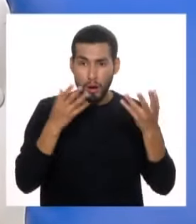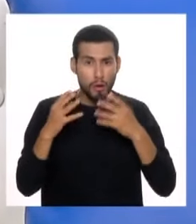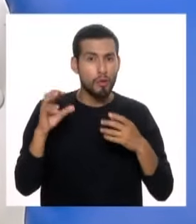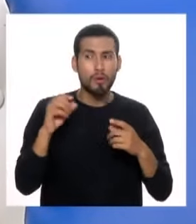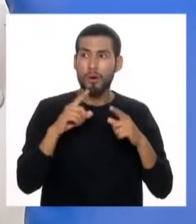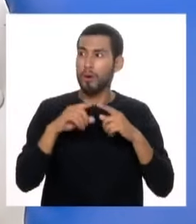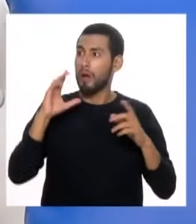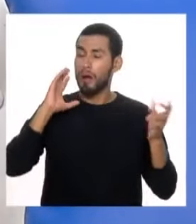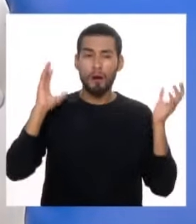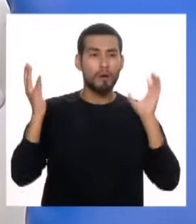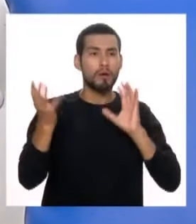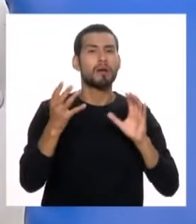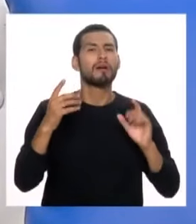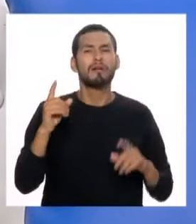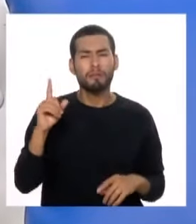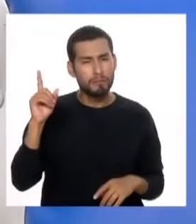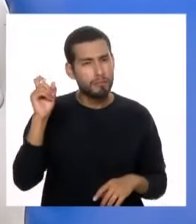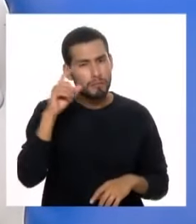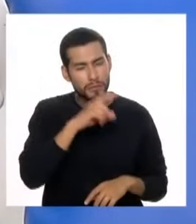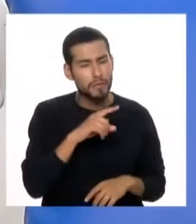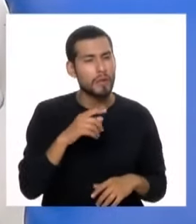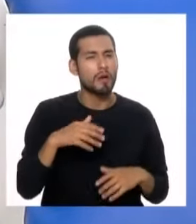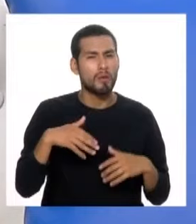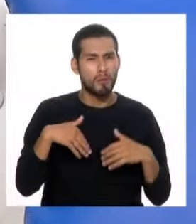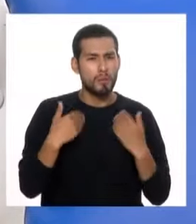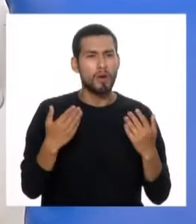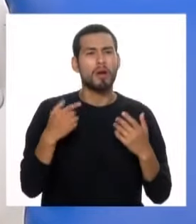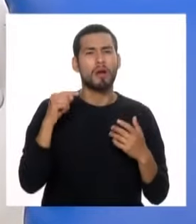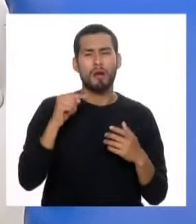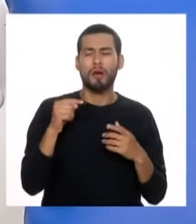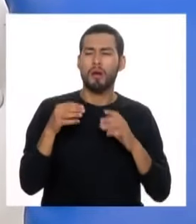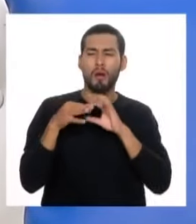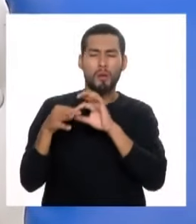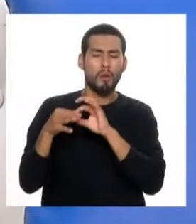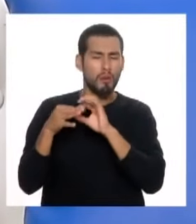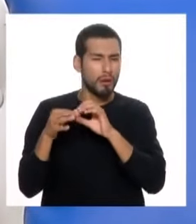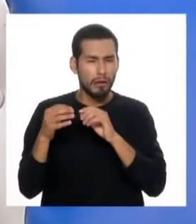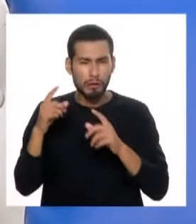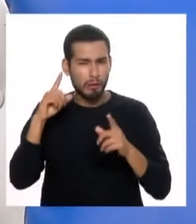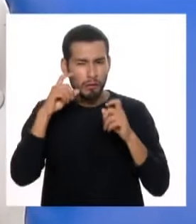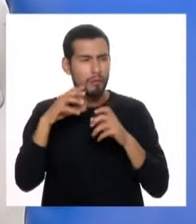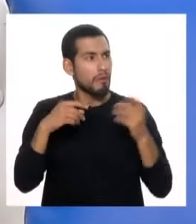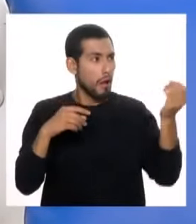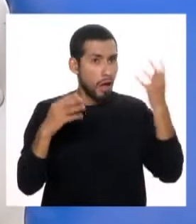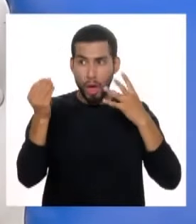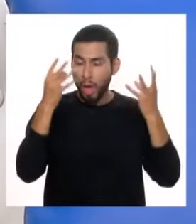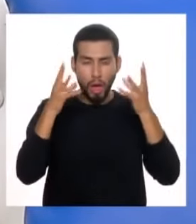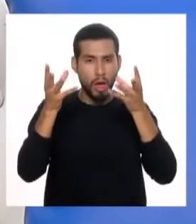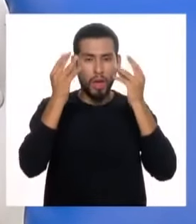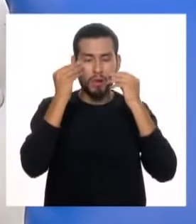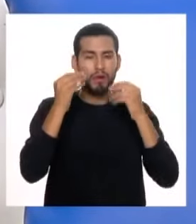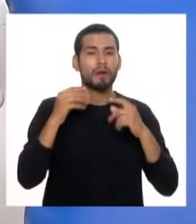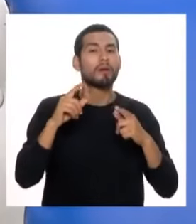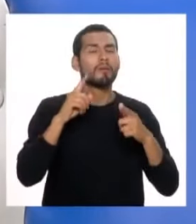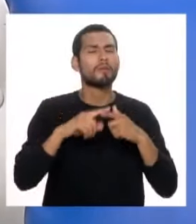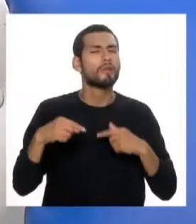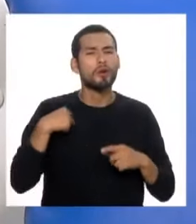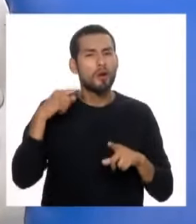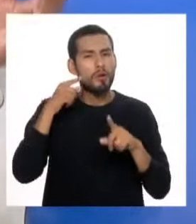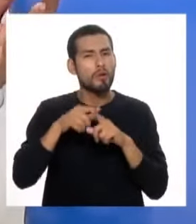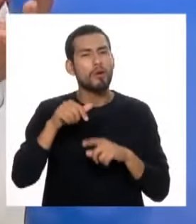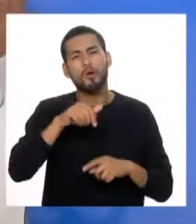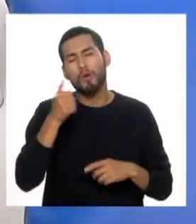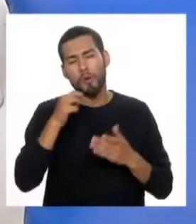en la calle, entonces es más difícil de construir esa forma de relacionarse. Pero nosotros apostamos por estas